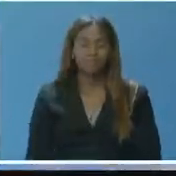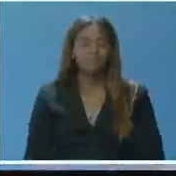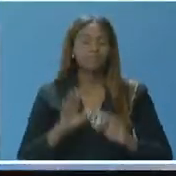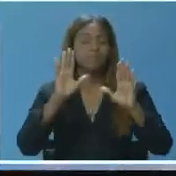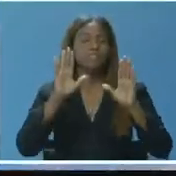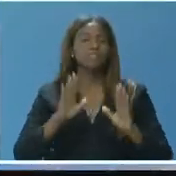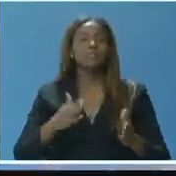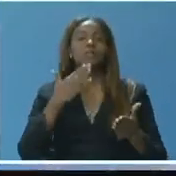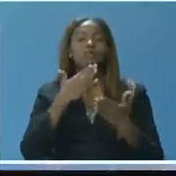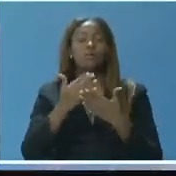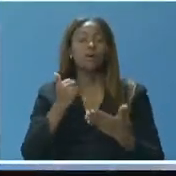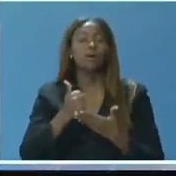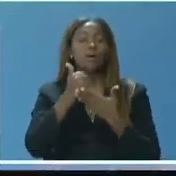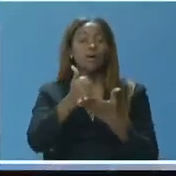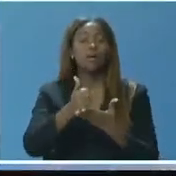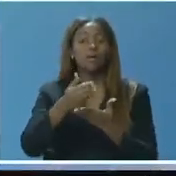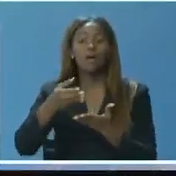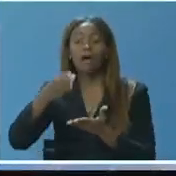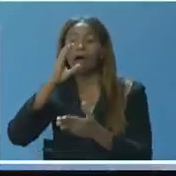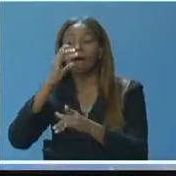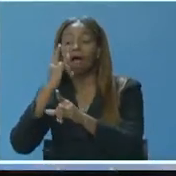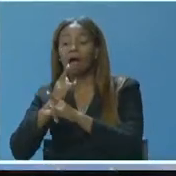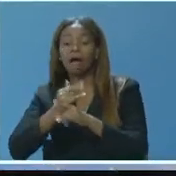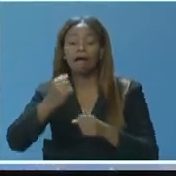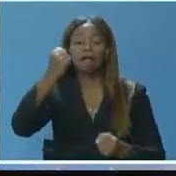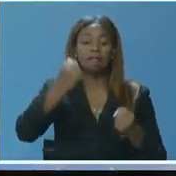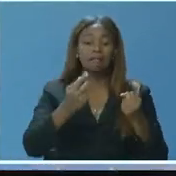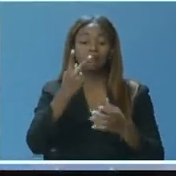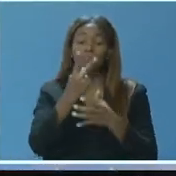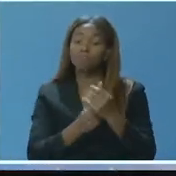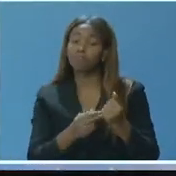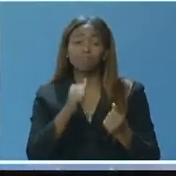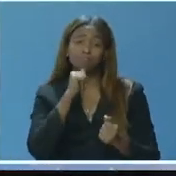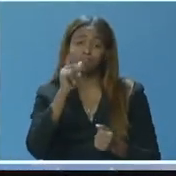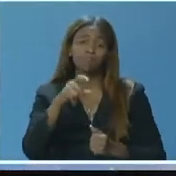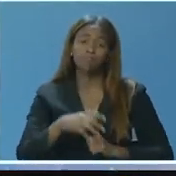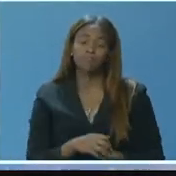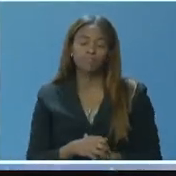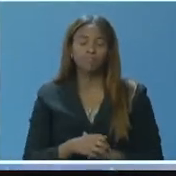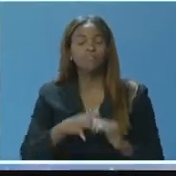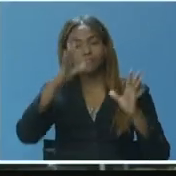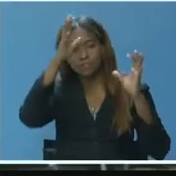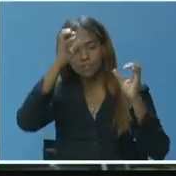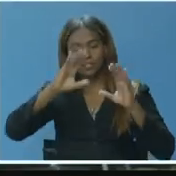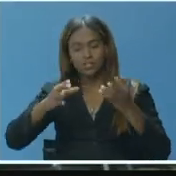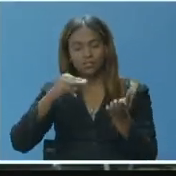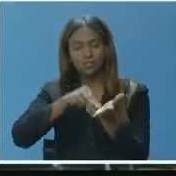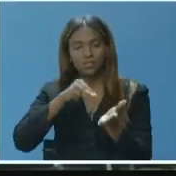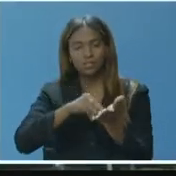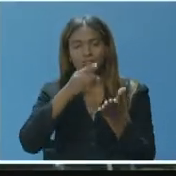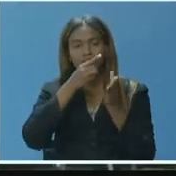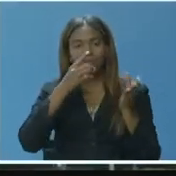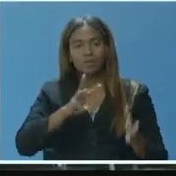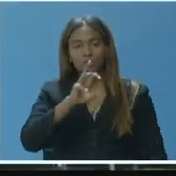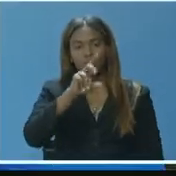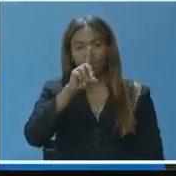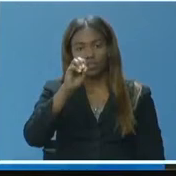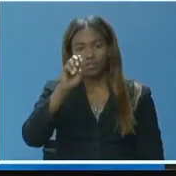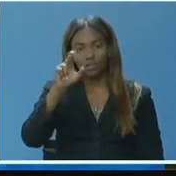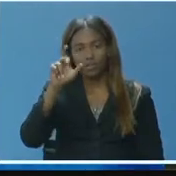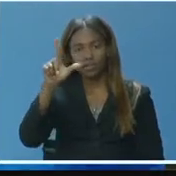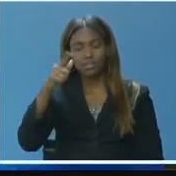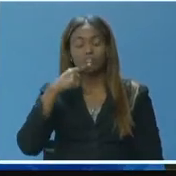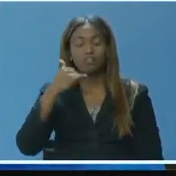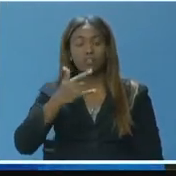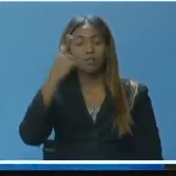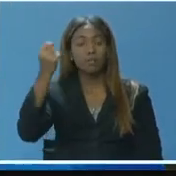Excelente iniciativa, no tomar alcohol mientras conducimos. Señores, el presidente del Colegio Médico Dominicano, Waldoriel Suero, afirmó este